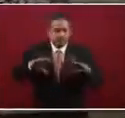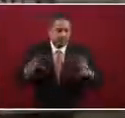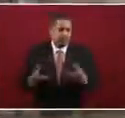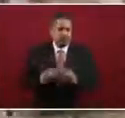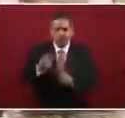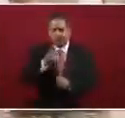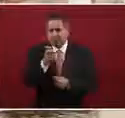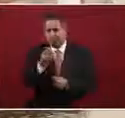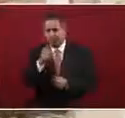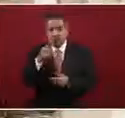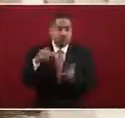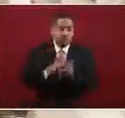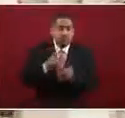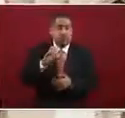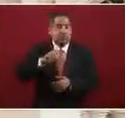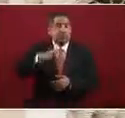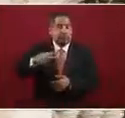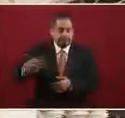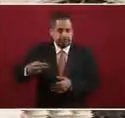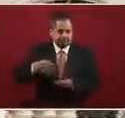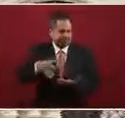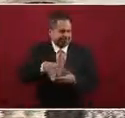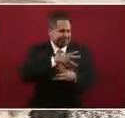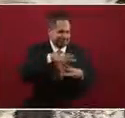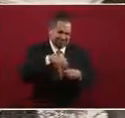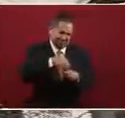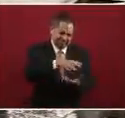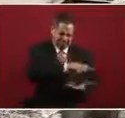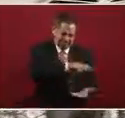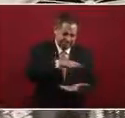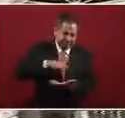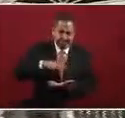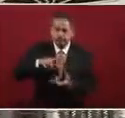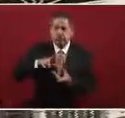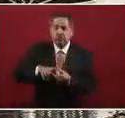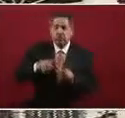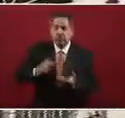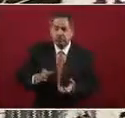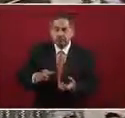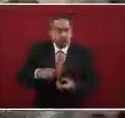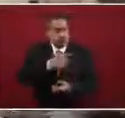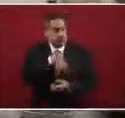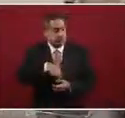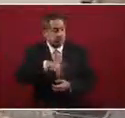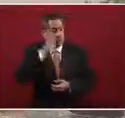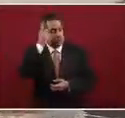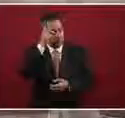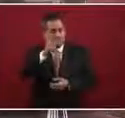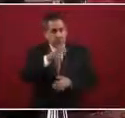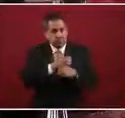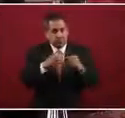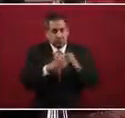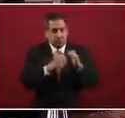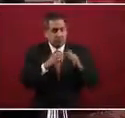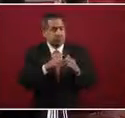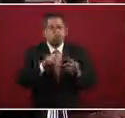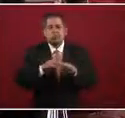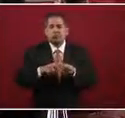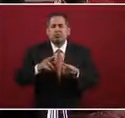euros. ¿A dónde se fue esta cantidad y a dónde se fueron las propiedades del ciudadano mexicano Chen